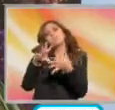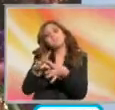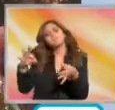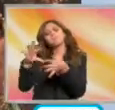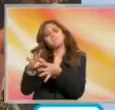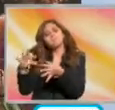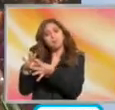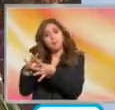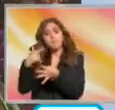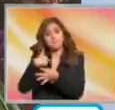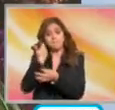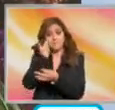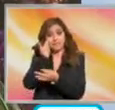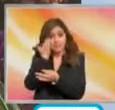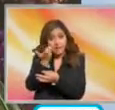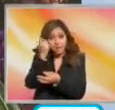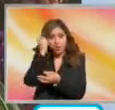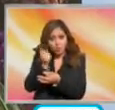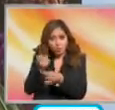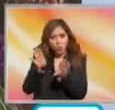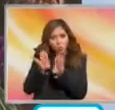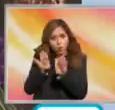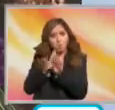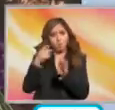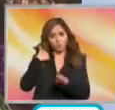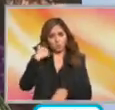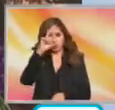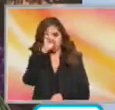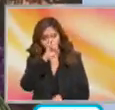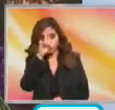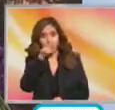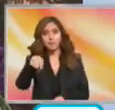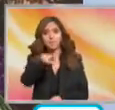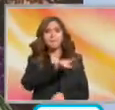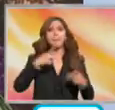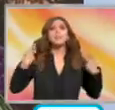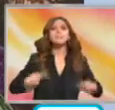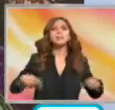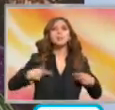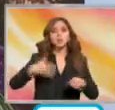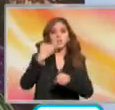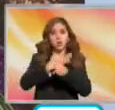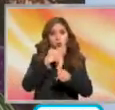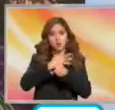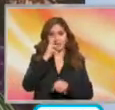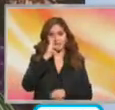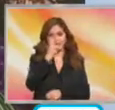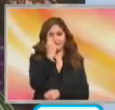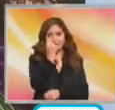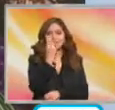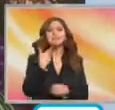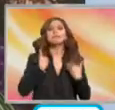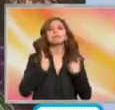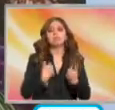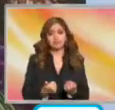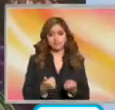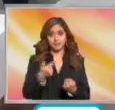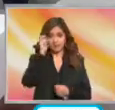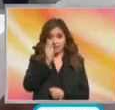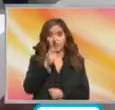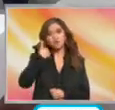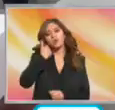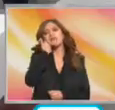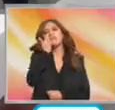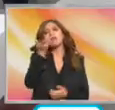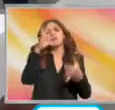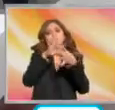acomodar las cosas de tal manera que la gente que nos escucha, que nos ve, nos entienda. Y ahora les quiero platicar la teoría del iceberg.